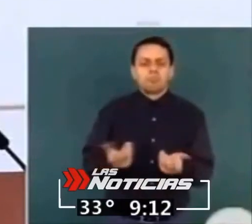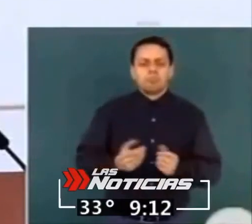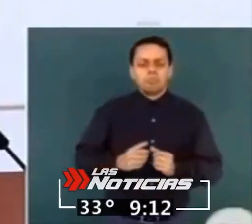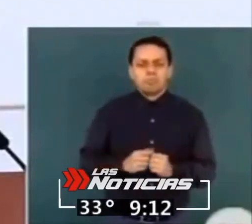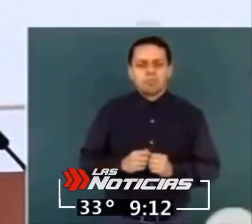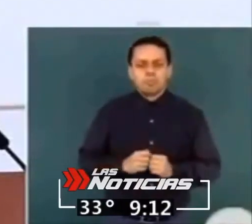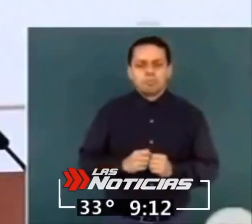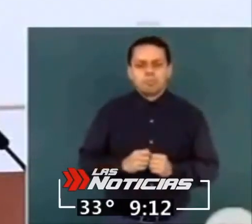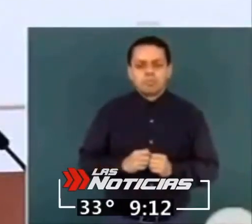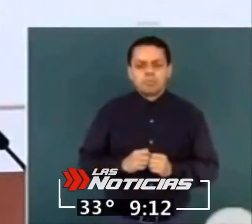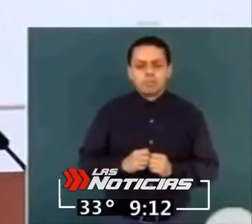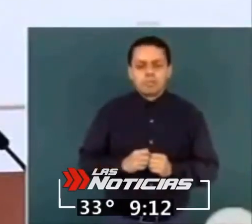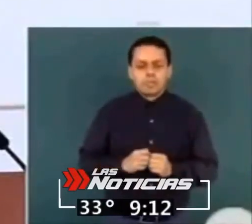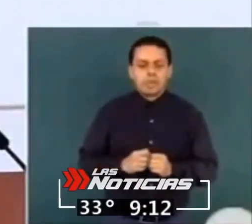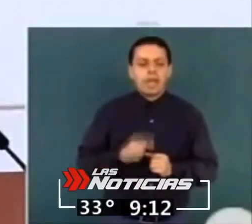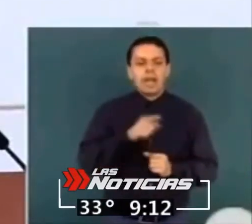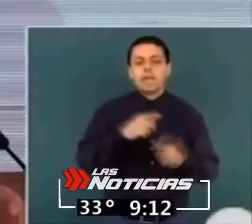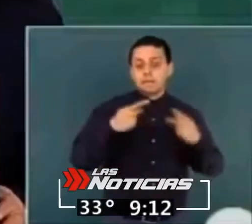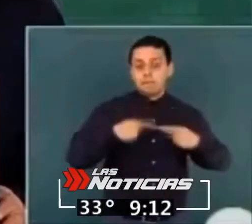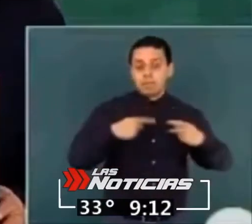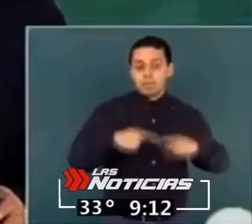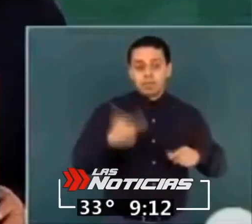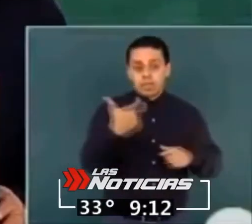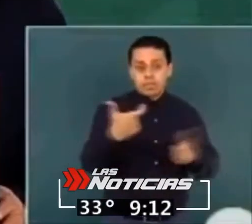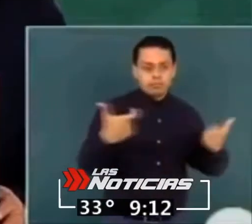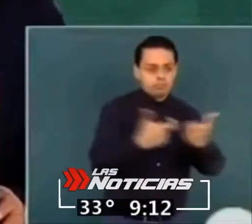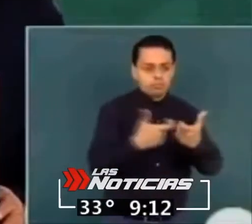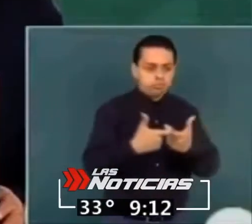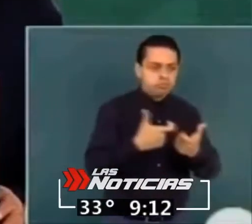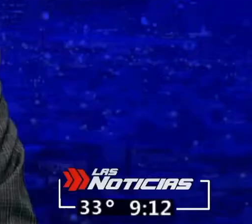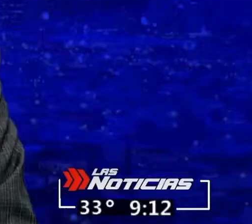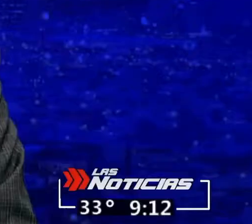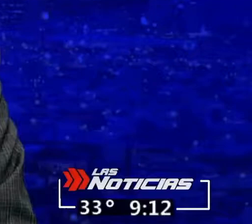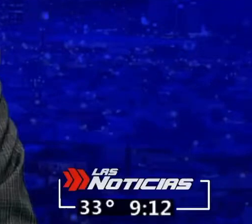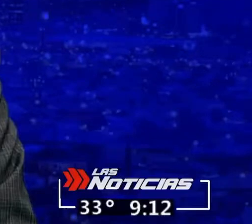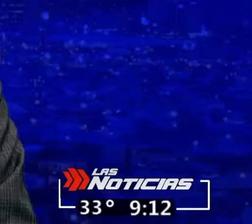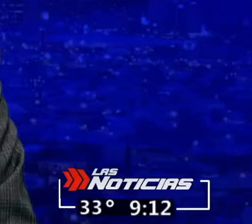con la cooperación del pueblo.